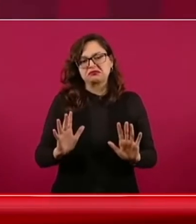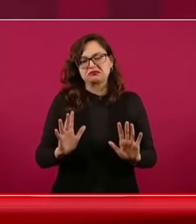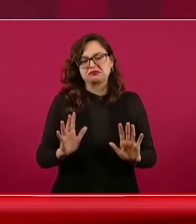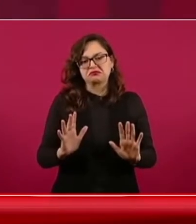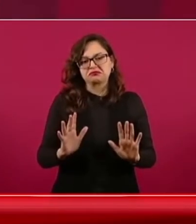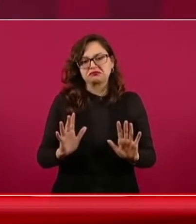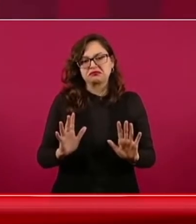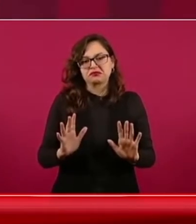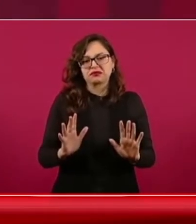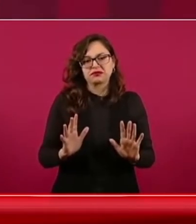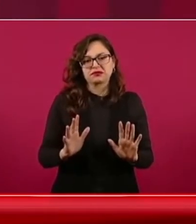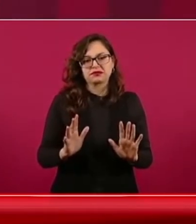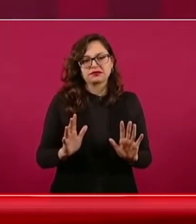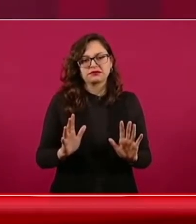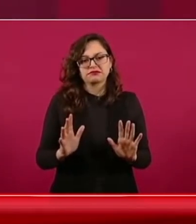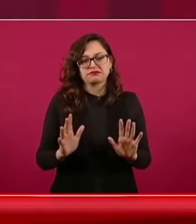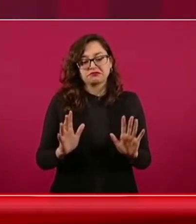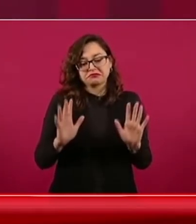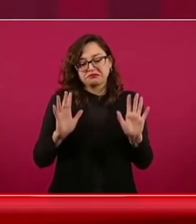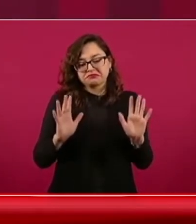o ahí se